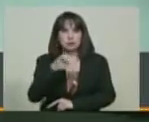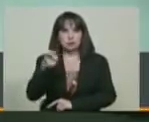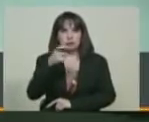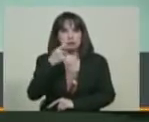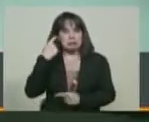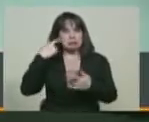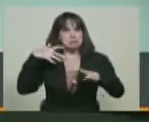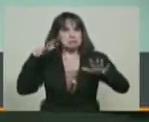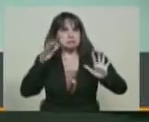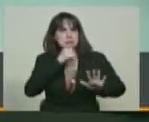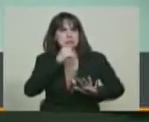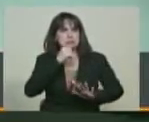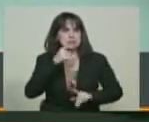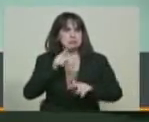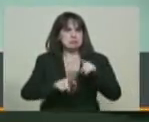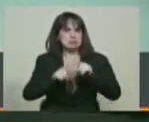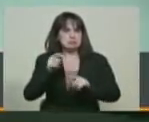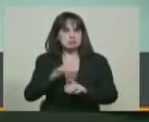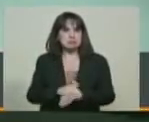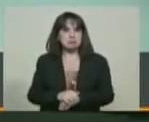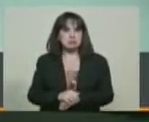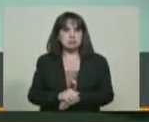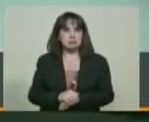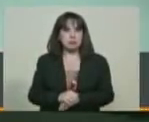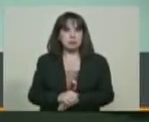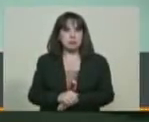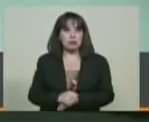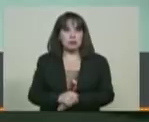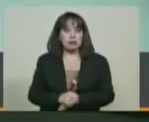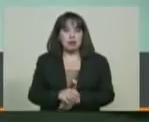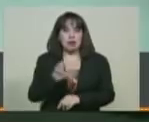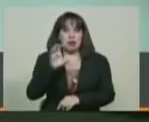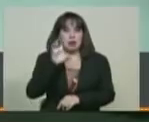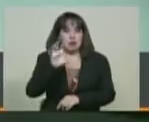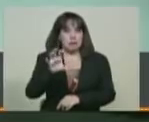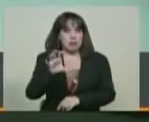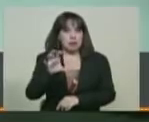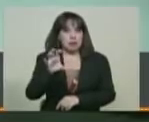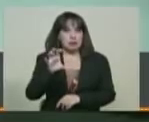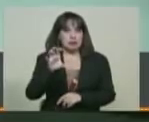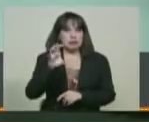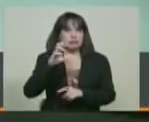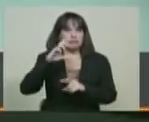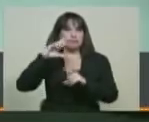quién sabe qué cosa, es la patria desgajada.